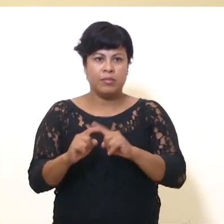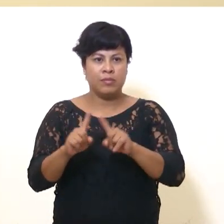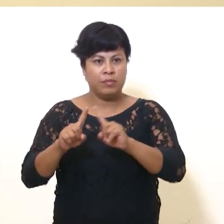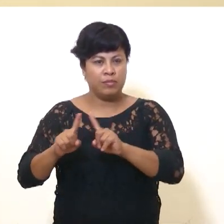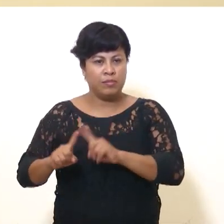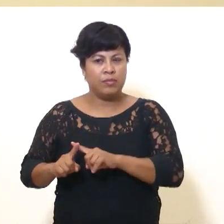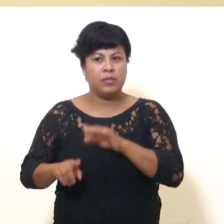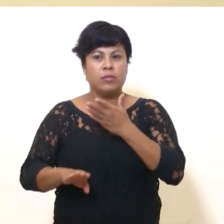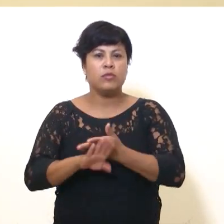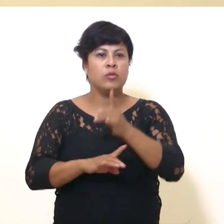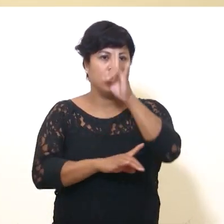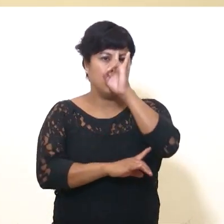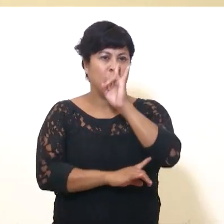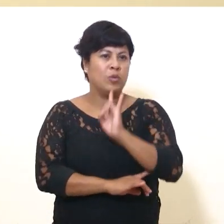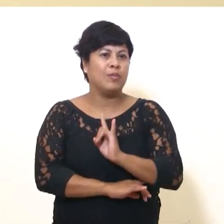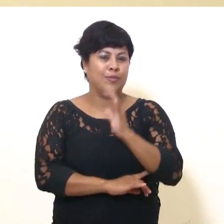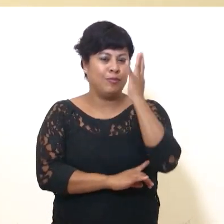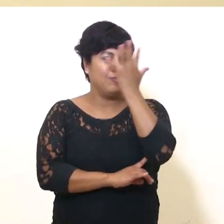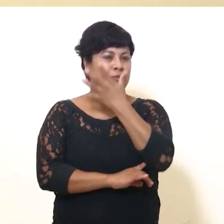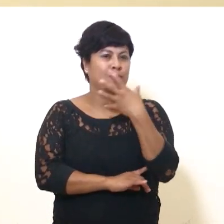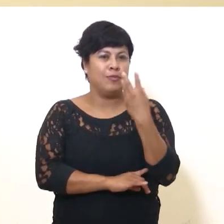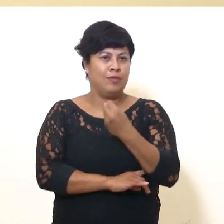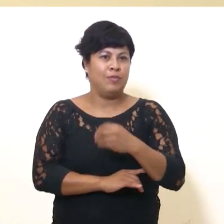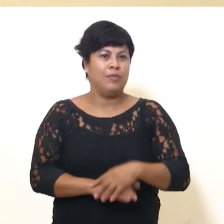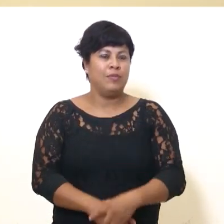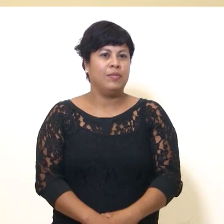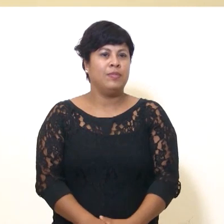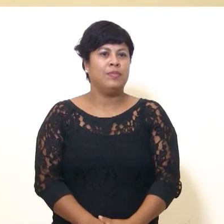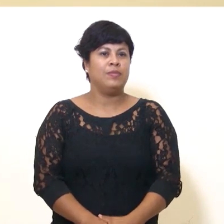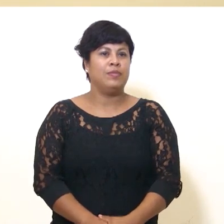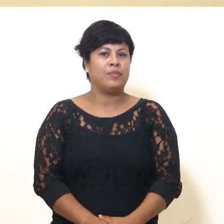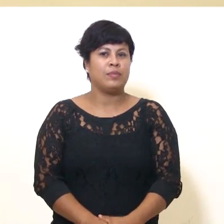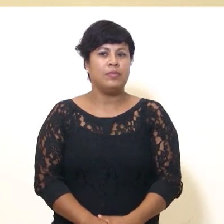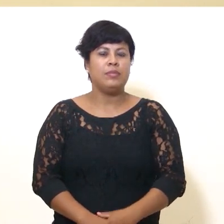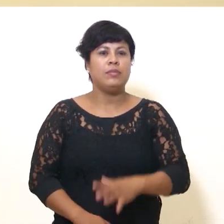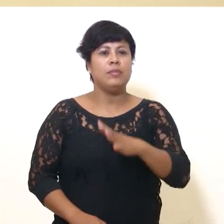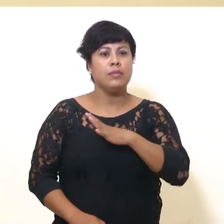algunas figuritas, muy guapas por cierto,